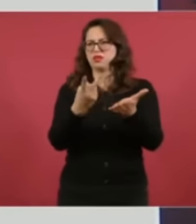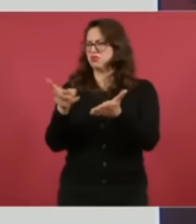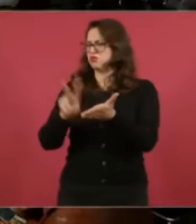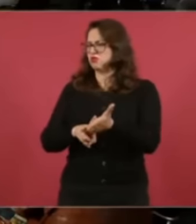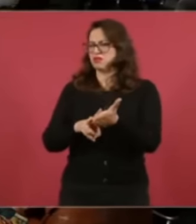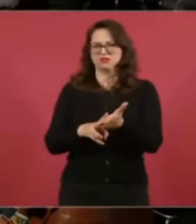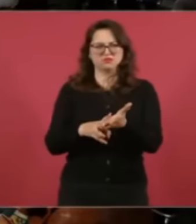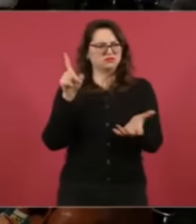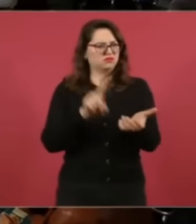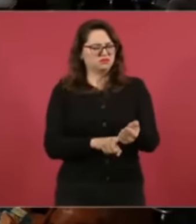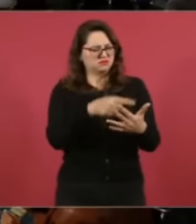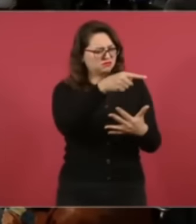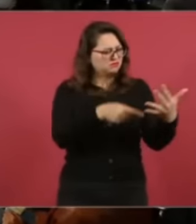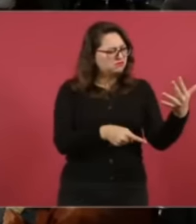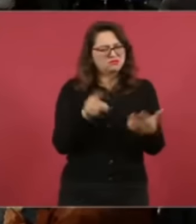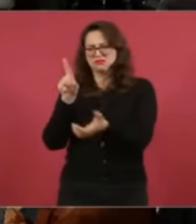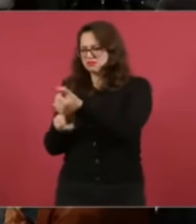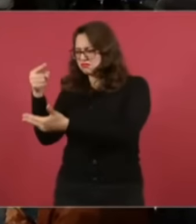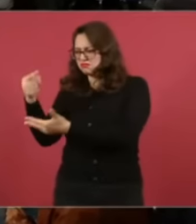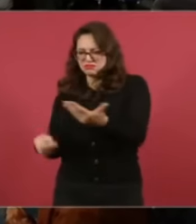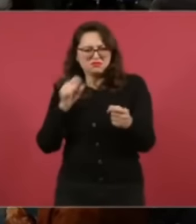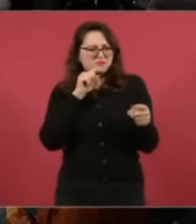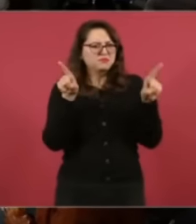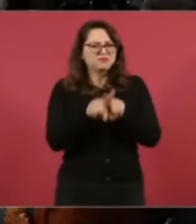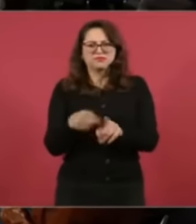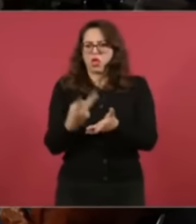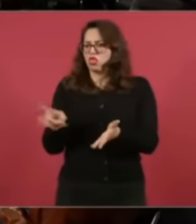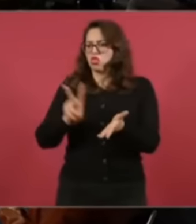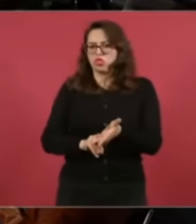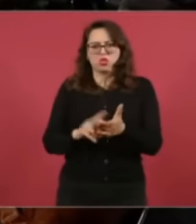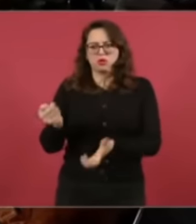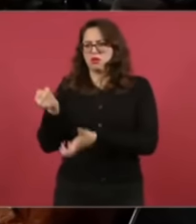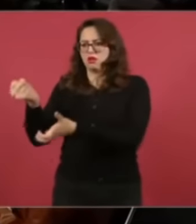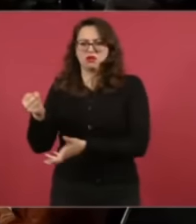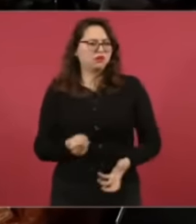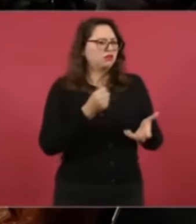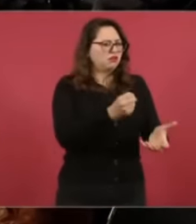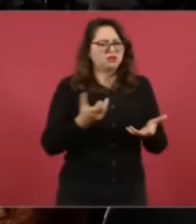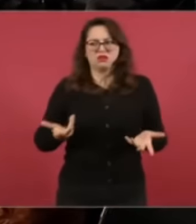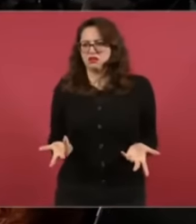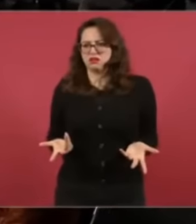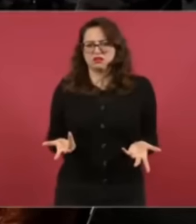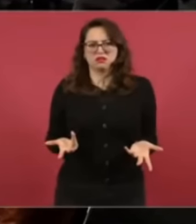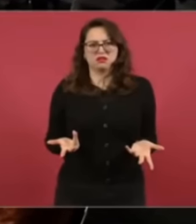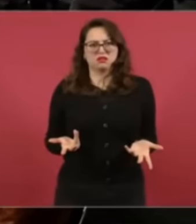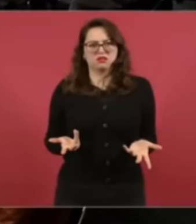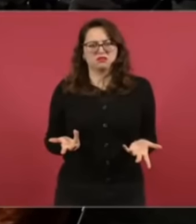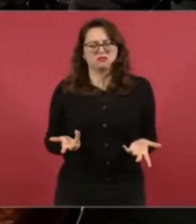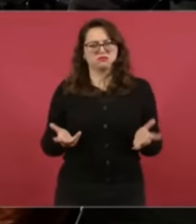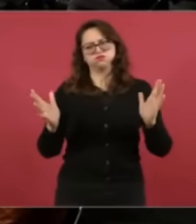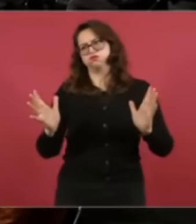Entonces, tenemos que hacer esta reforma administrativa. Además, imagínense lo que nos vamos a ahorrar,